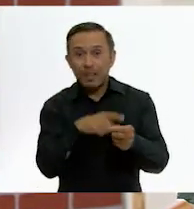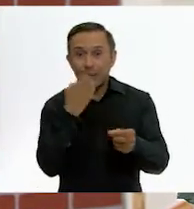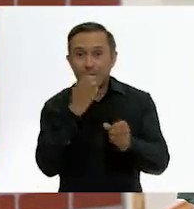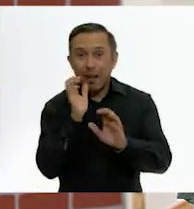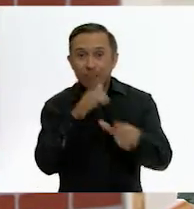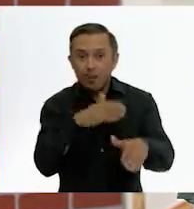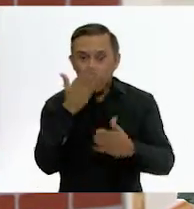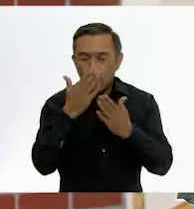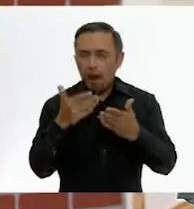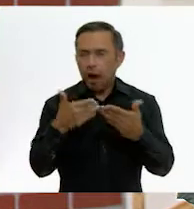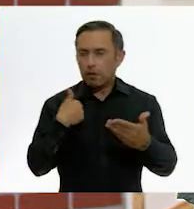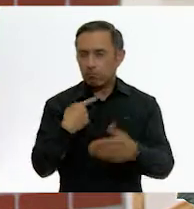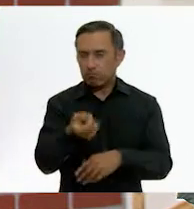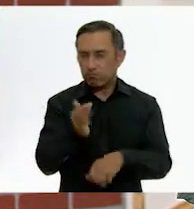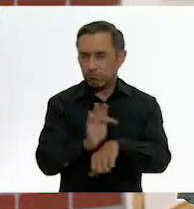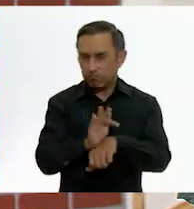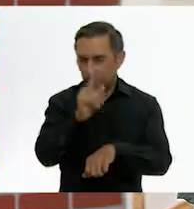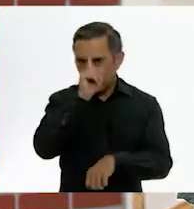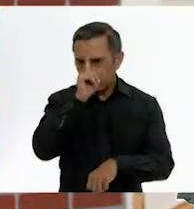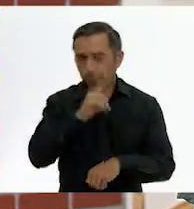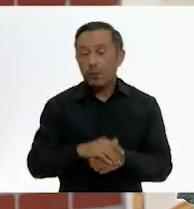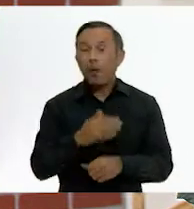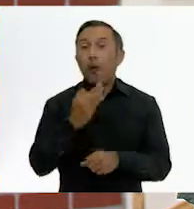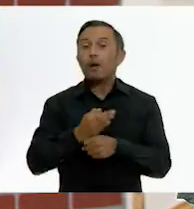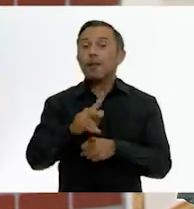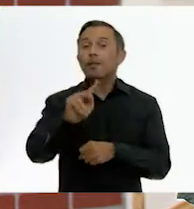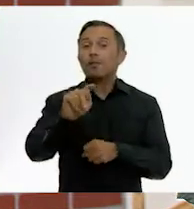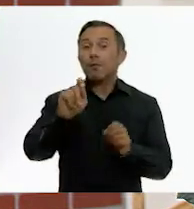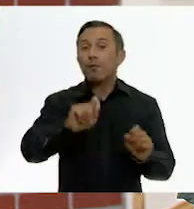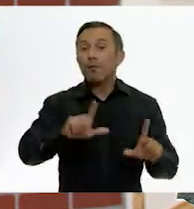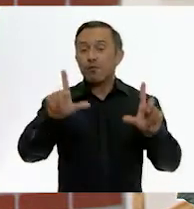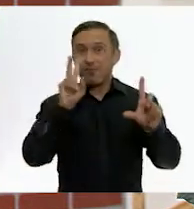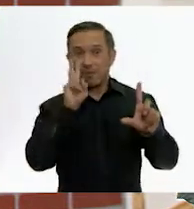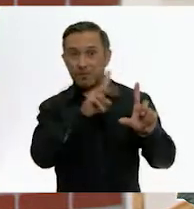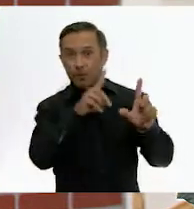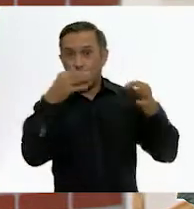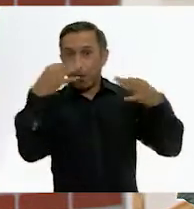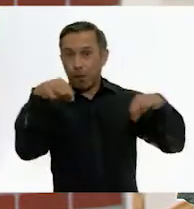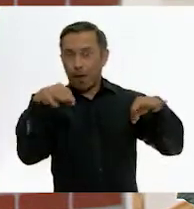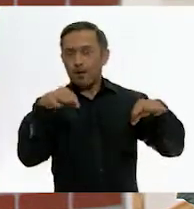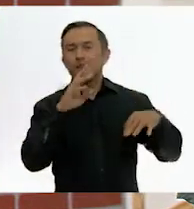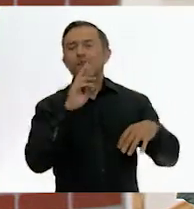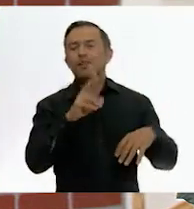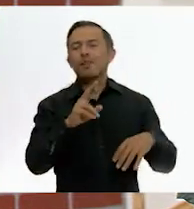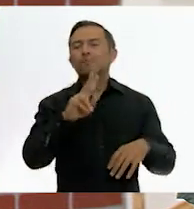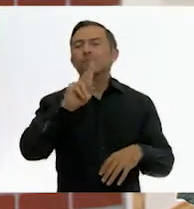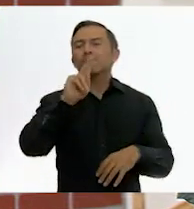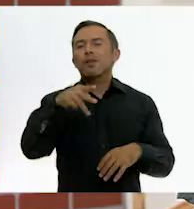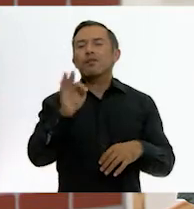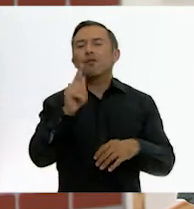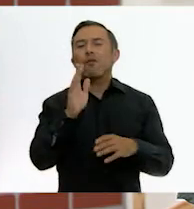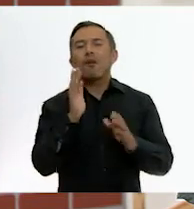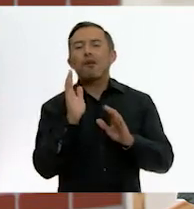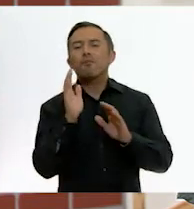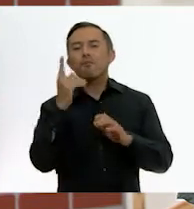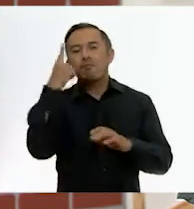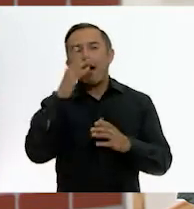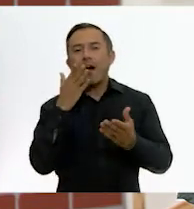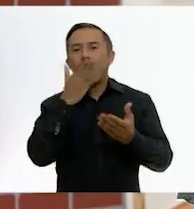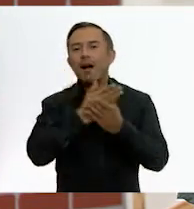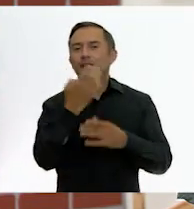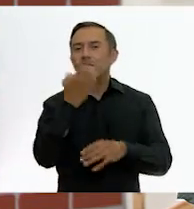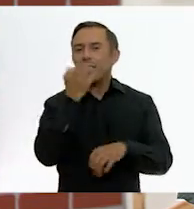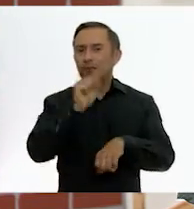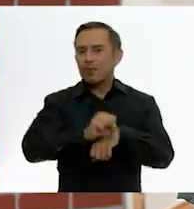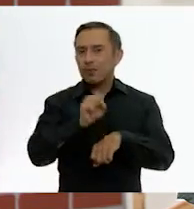te vamos a mostrar ahorita en pantalla una hoja de respuestas de las que generalmente se utilizan cuando bastó hacer exámenes de admisión a la